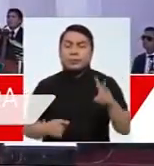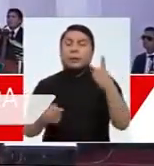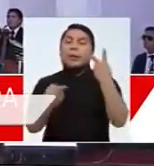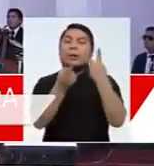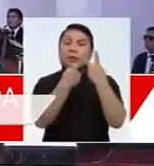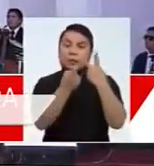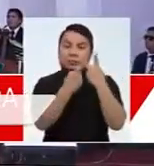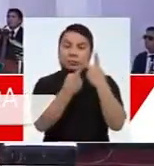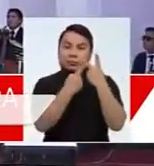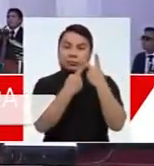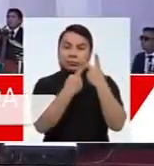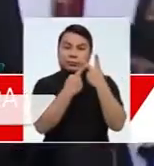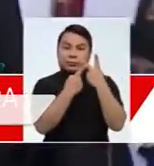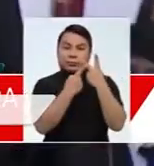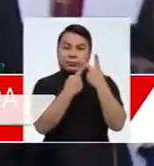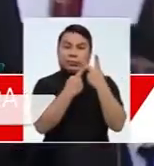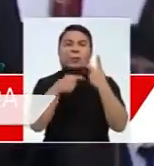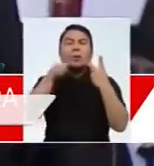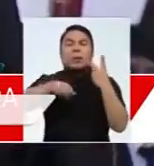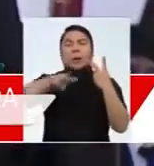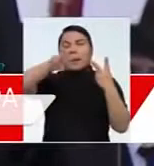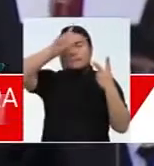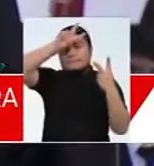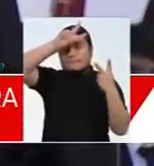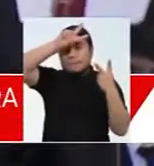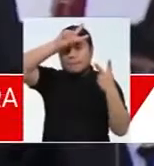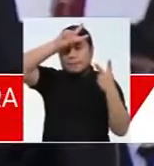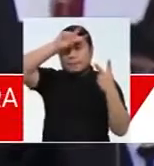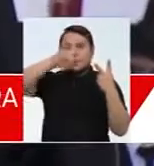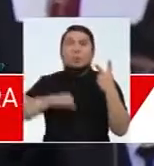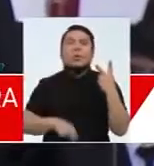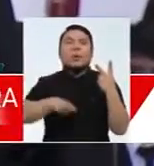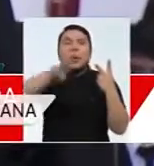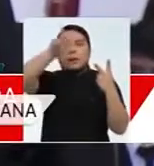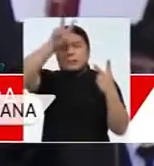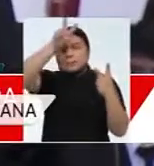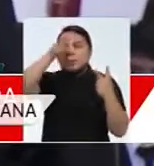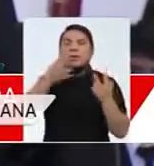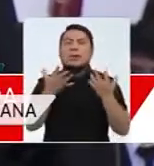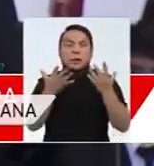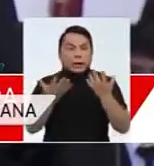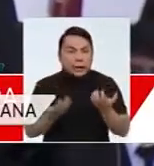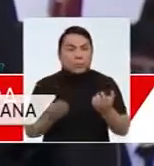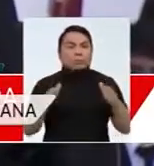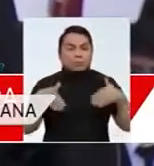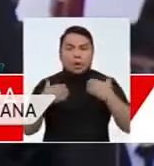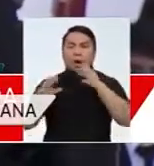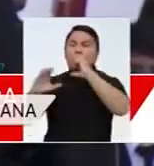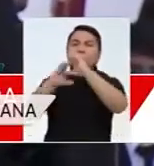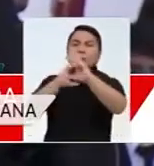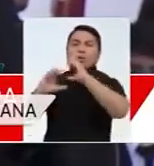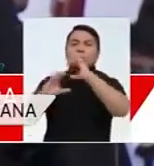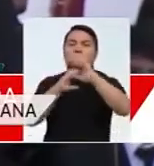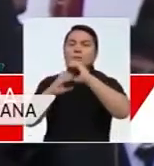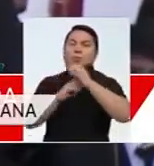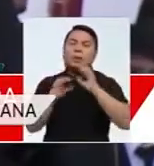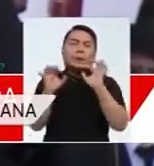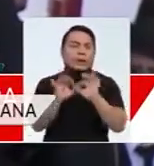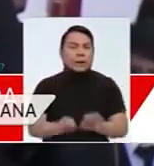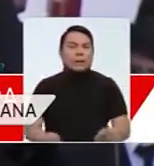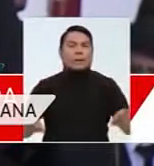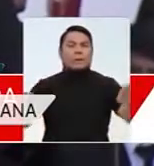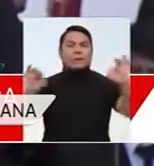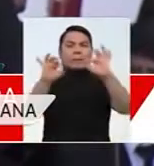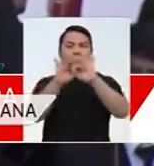2, por un país que hace del diálogo su principal